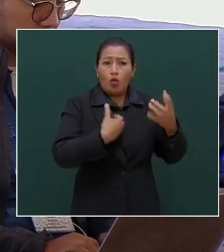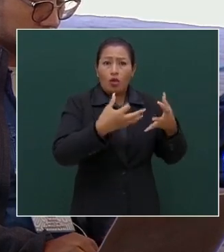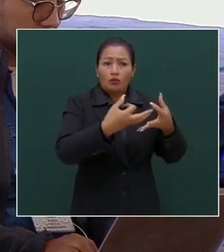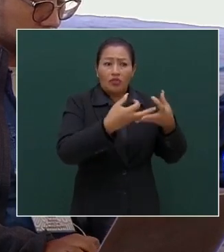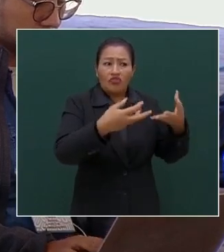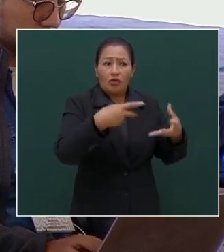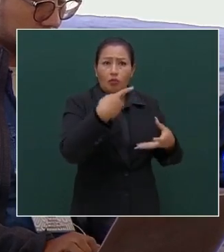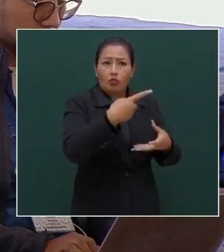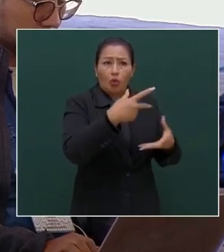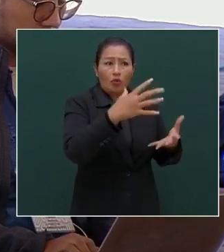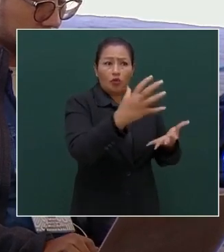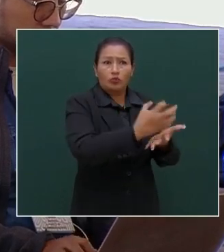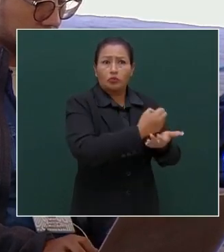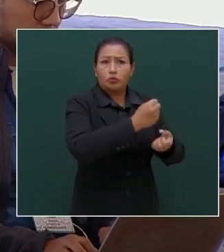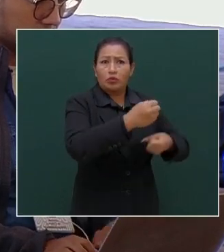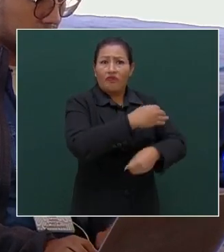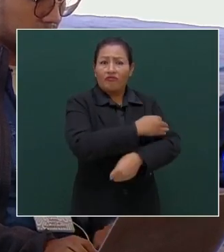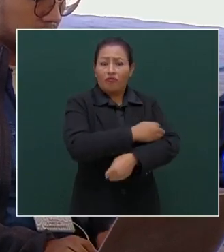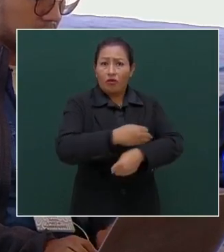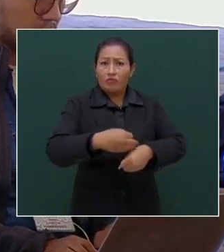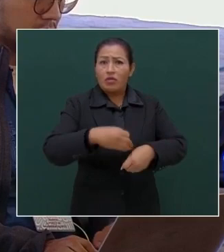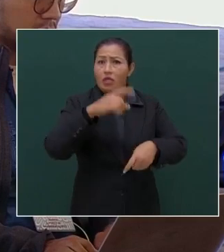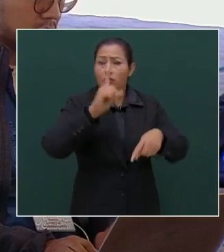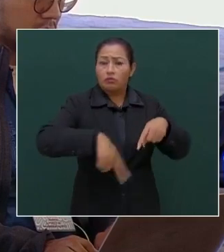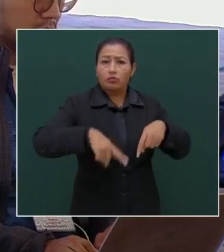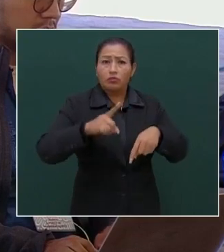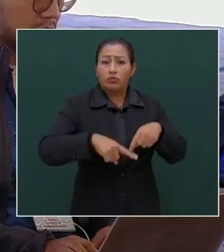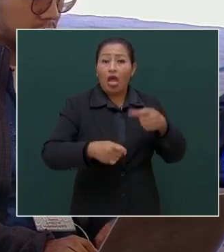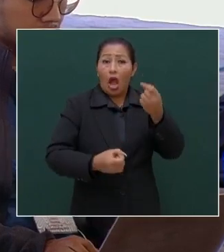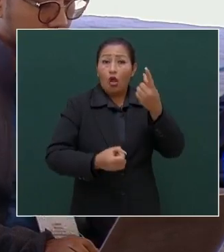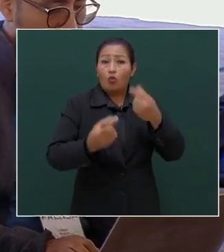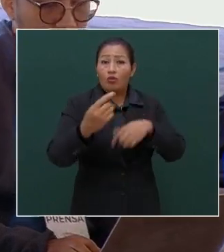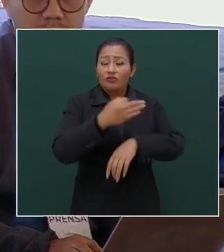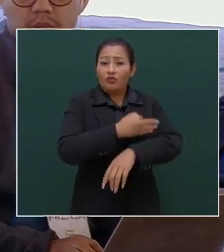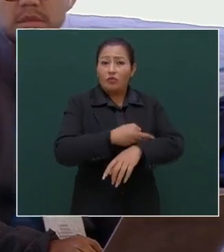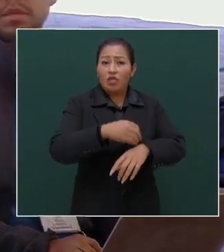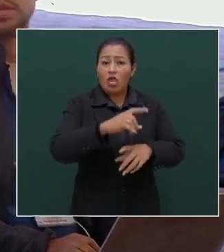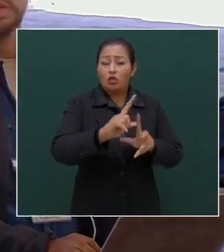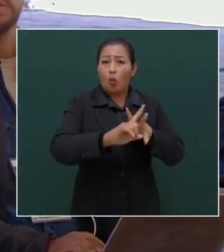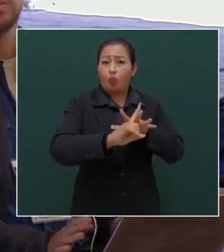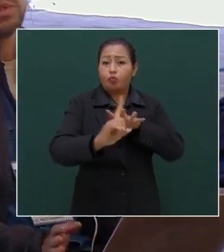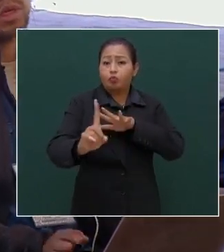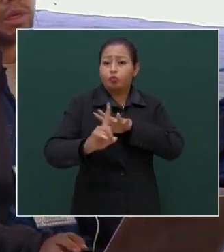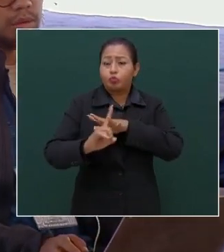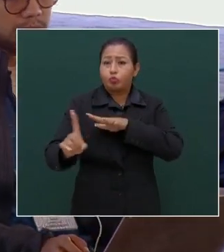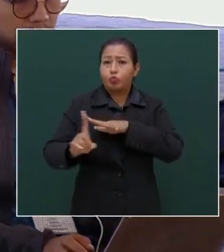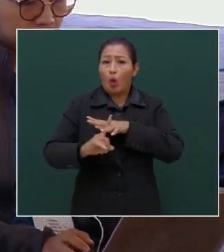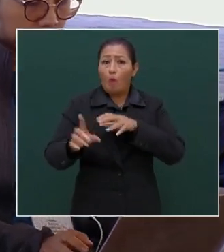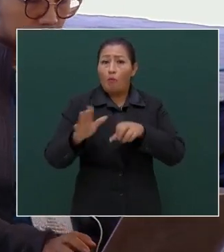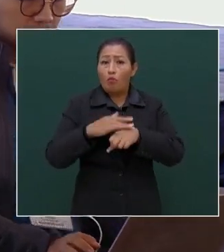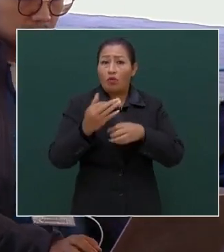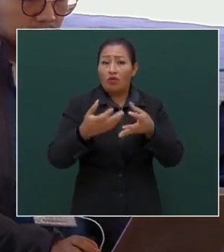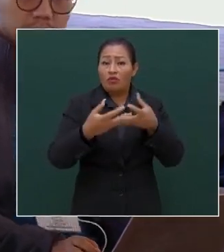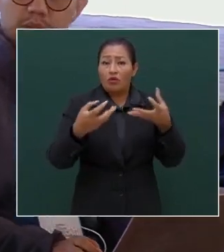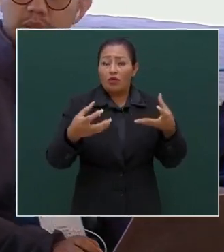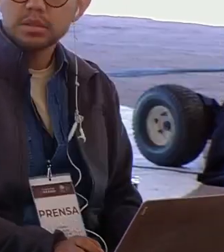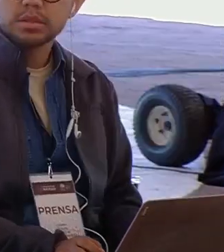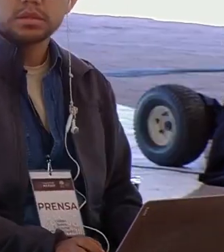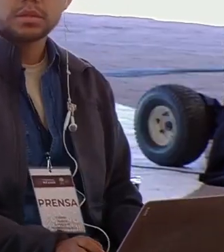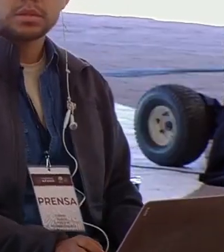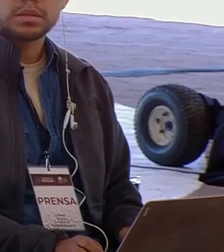sus tierras, las familias están teniendo que irse desplazadas, no solo porque no tienen la certeza de la tierra, los